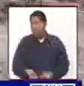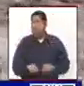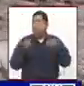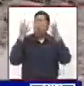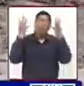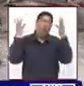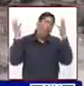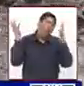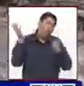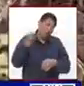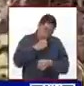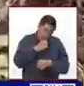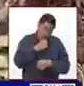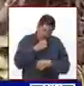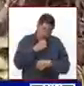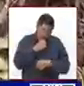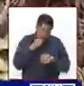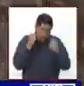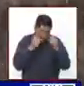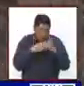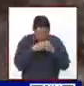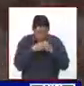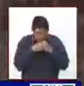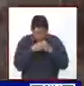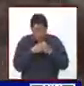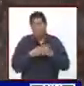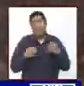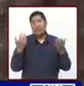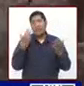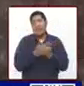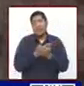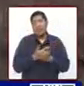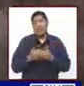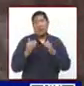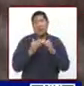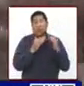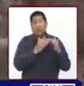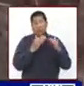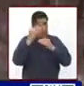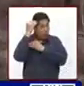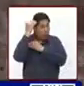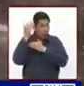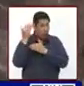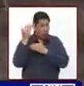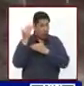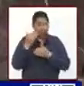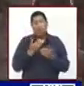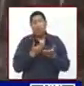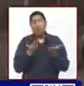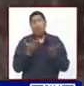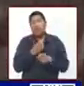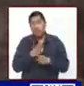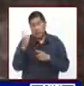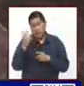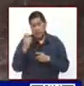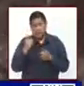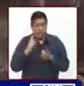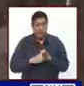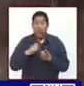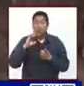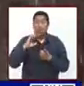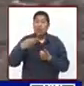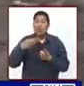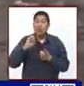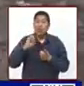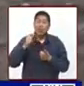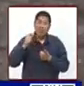tremenda contaminación que ha llegado incluso hasta la ciudad capital. ¿Qué hablamos de las zonas afectadas? La Chiquitania.